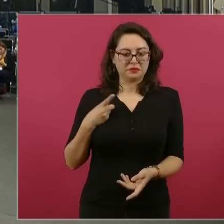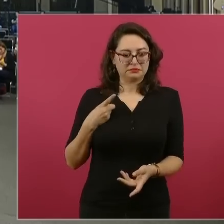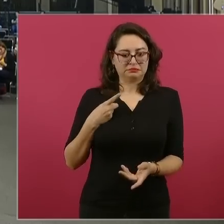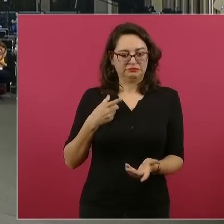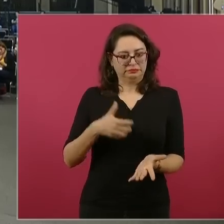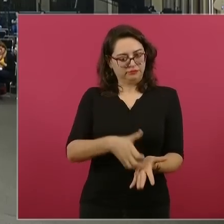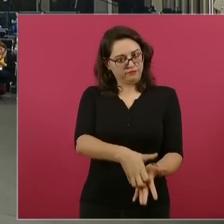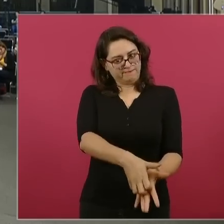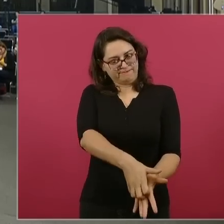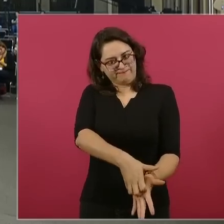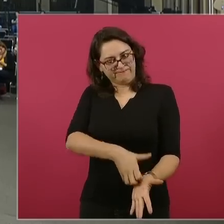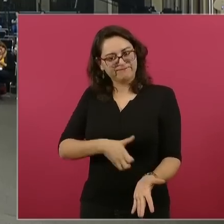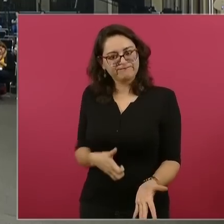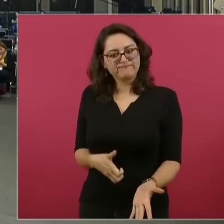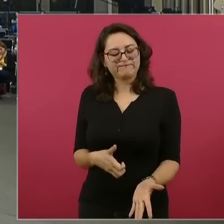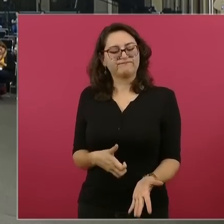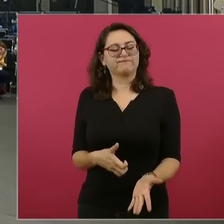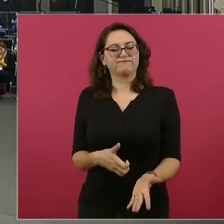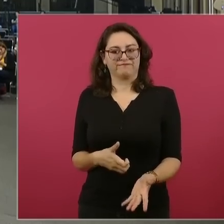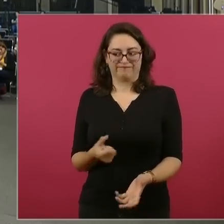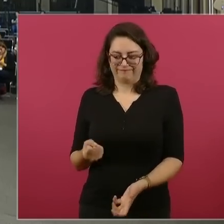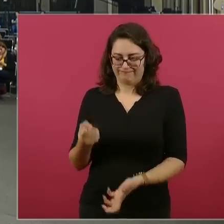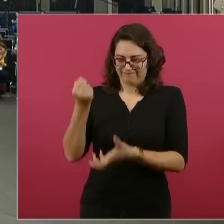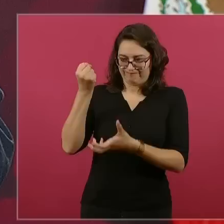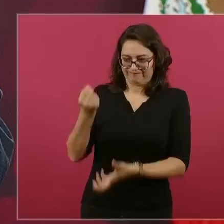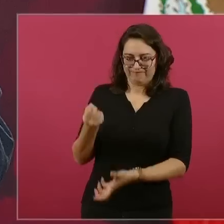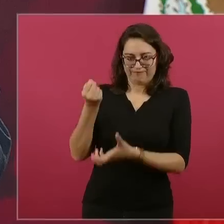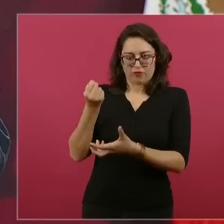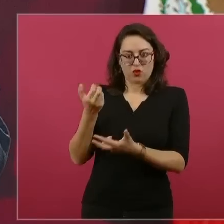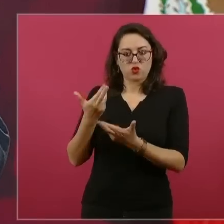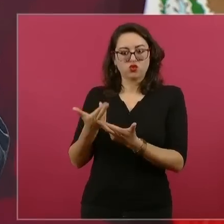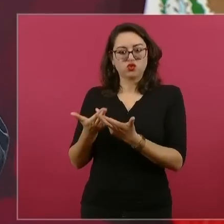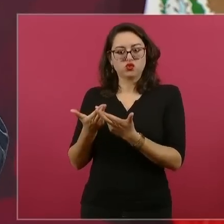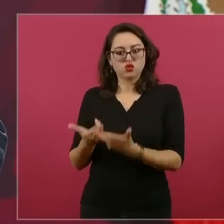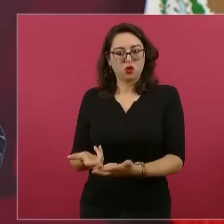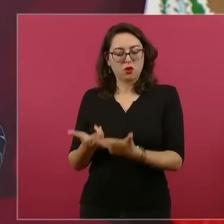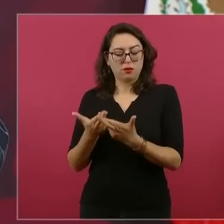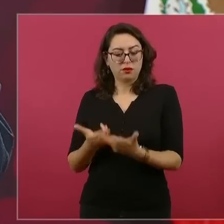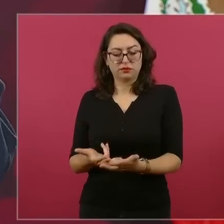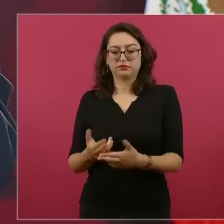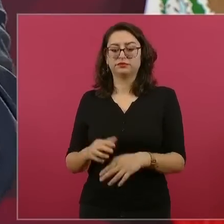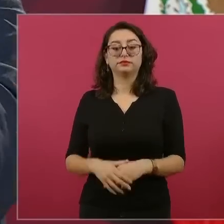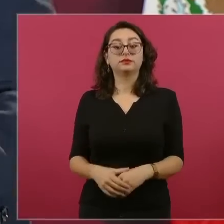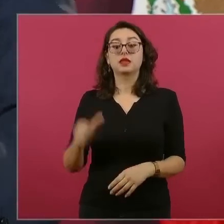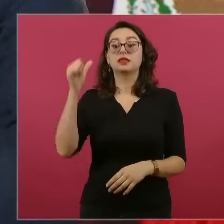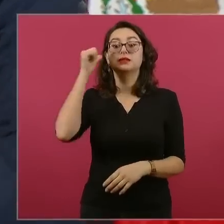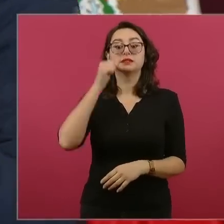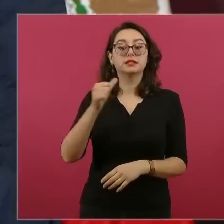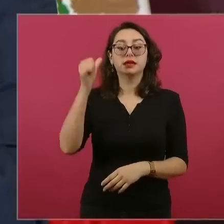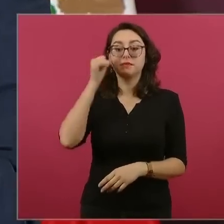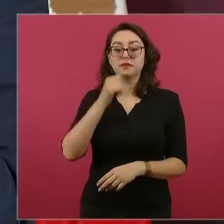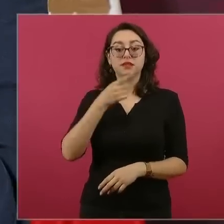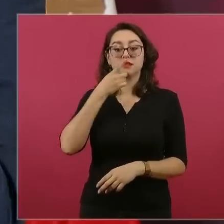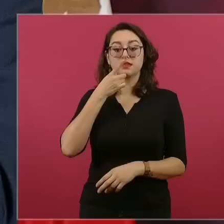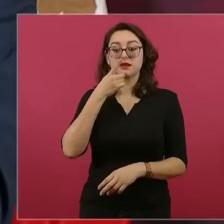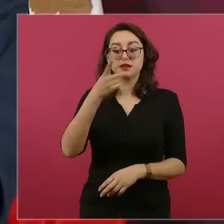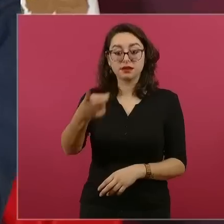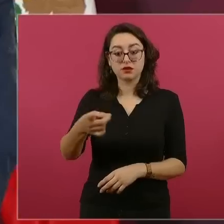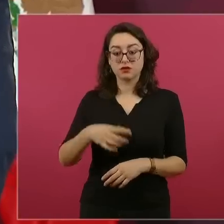Siempre pongo de ejemplo el gasto en presidencia, el último año